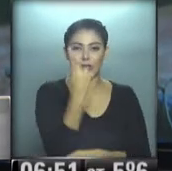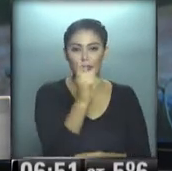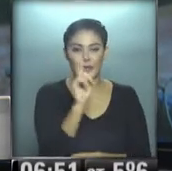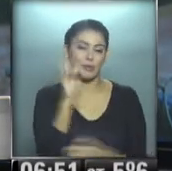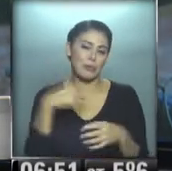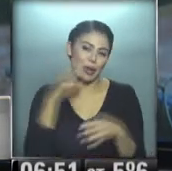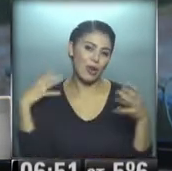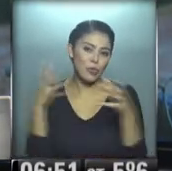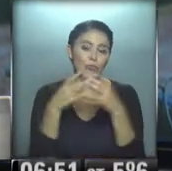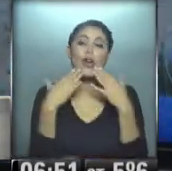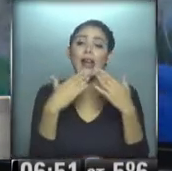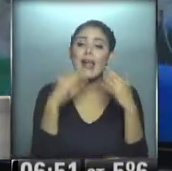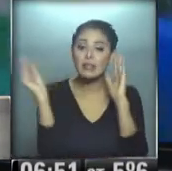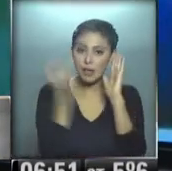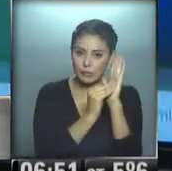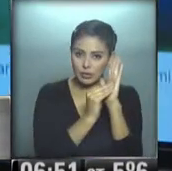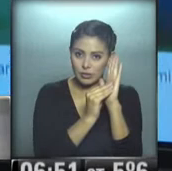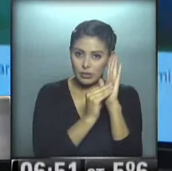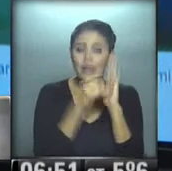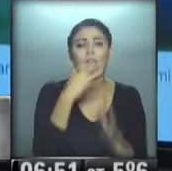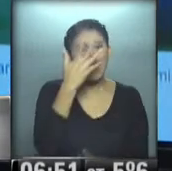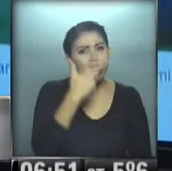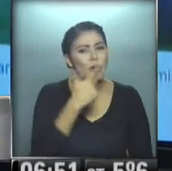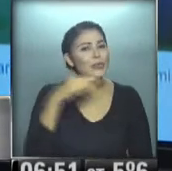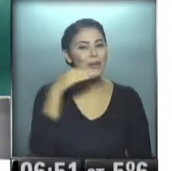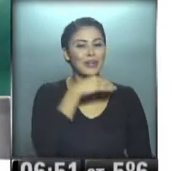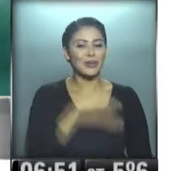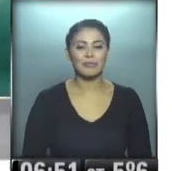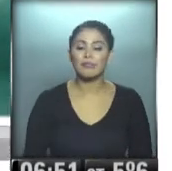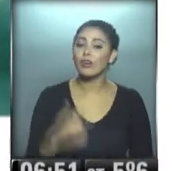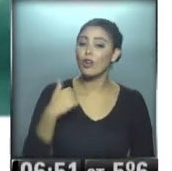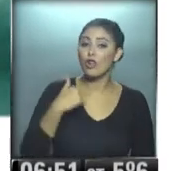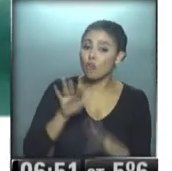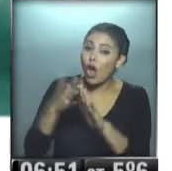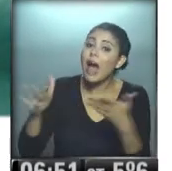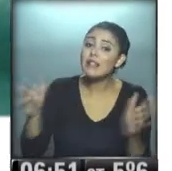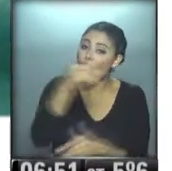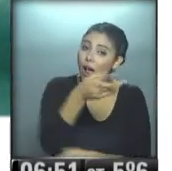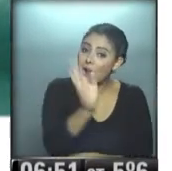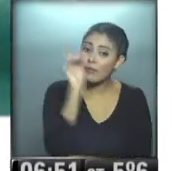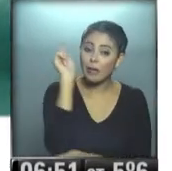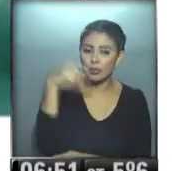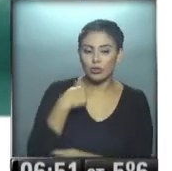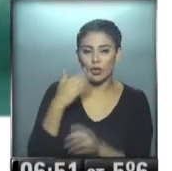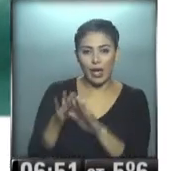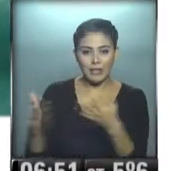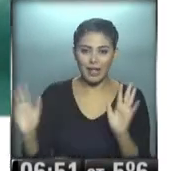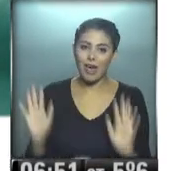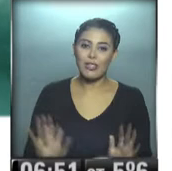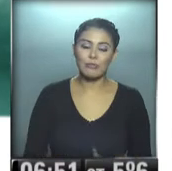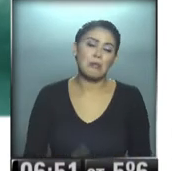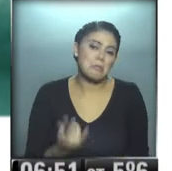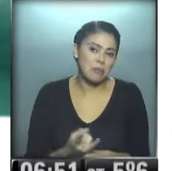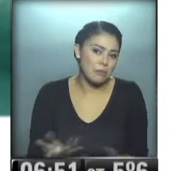Gracias por tu mensaje, Guillermo. Y sí, nos gusta el vino. Yo voy a hacer el asado, ¿eh? Cuando van a pescar voy a hacer el asado. Ajá. Sí, igual